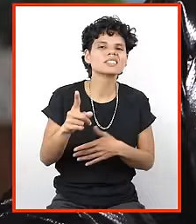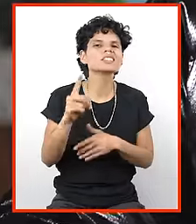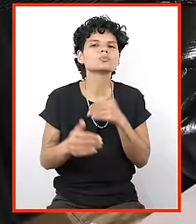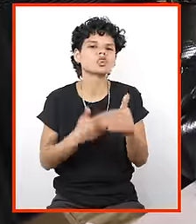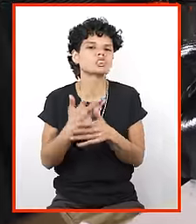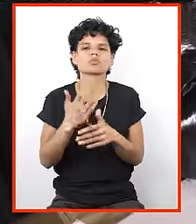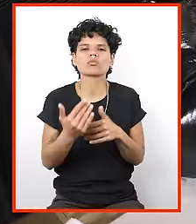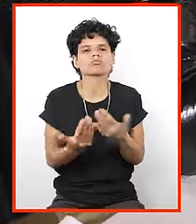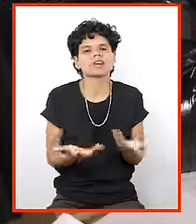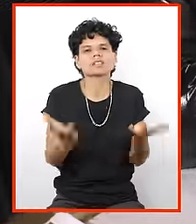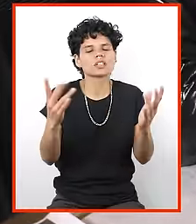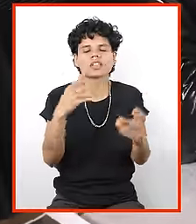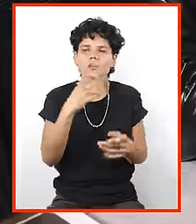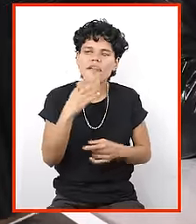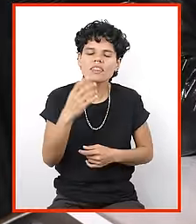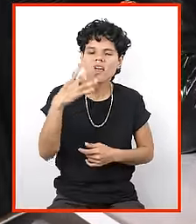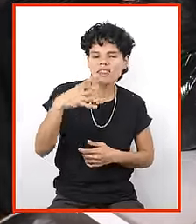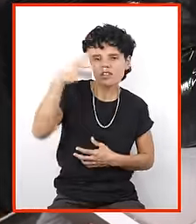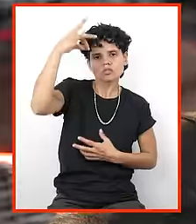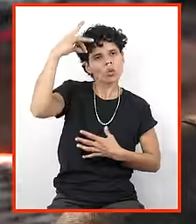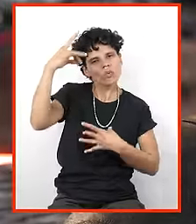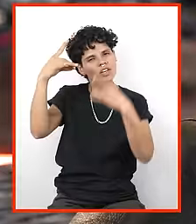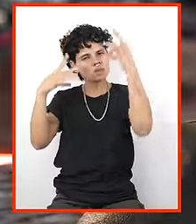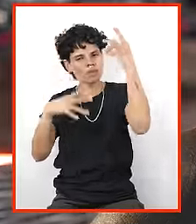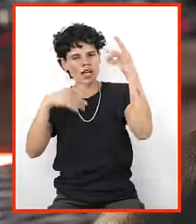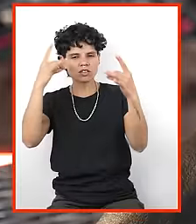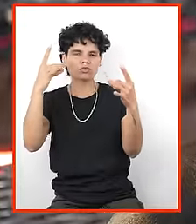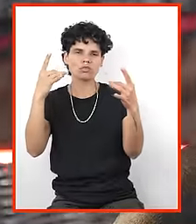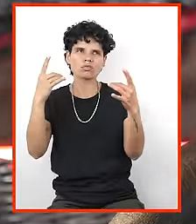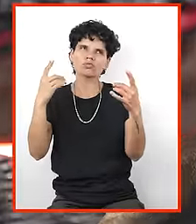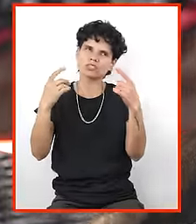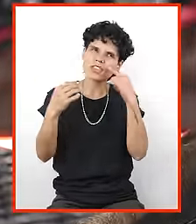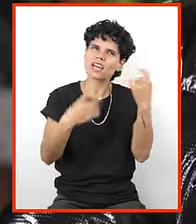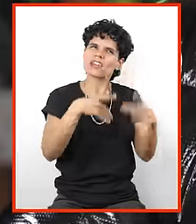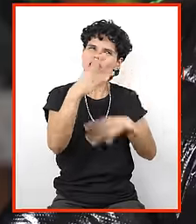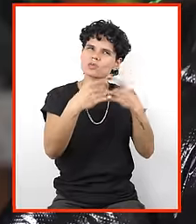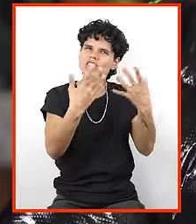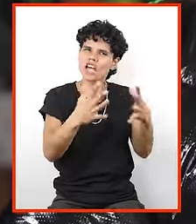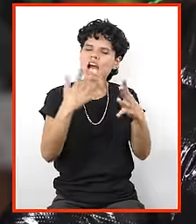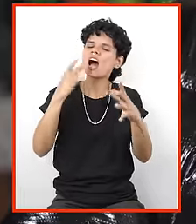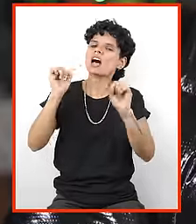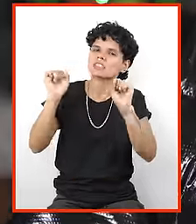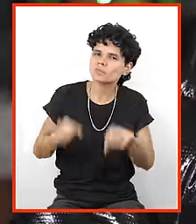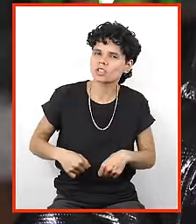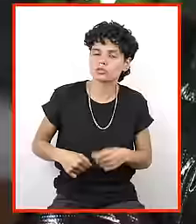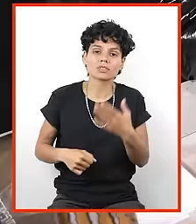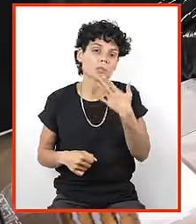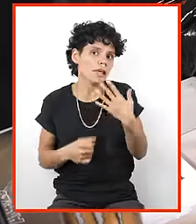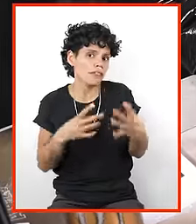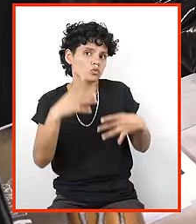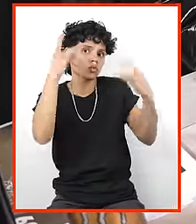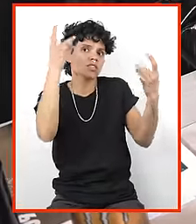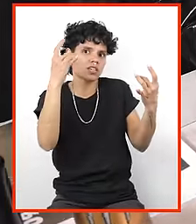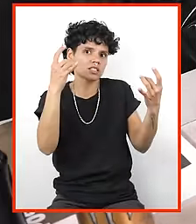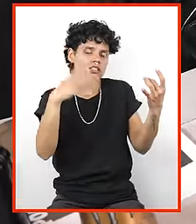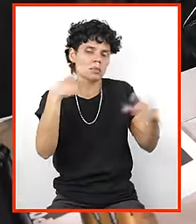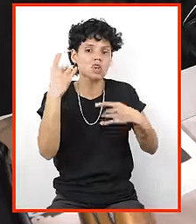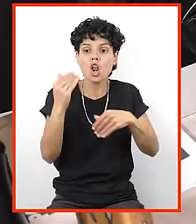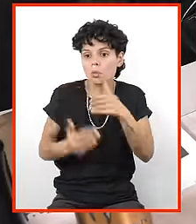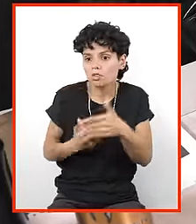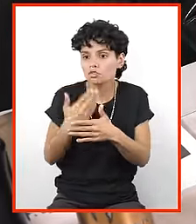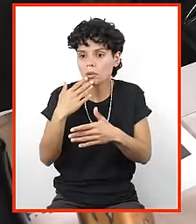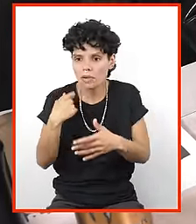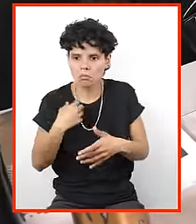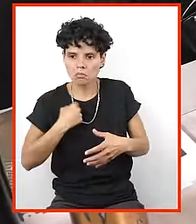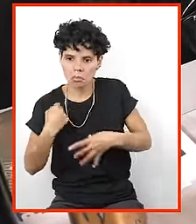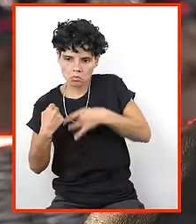proceso de descubrimiento también. De aceptación, yo de aceptación. Diría. Pero sí. Descubrirse a veces también porque uno se va dando cuenta de sus procesos, por